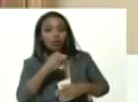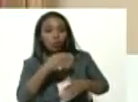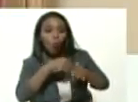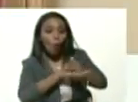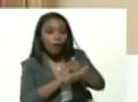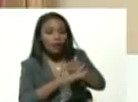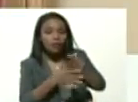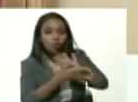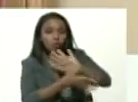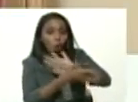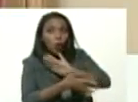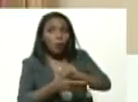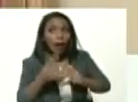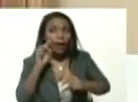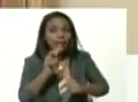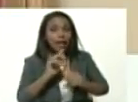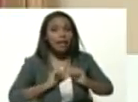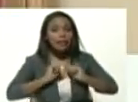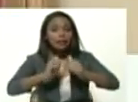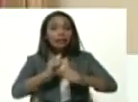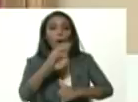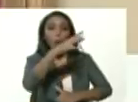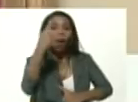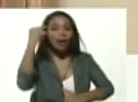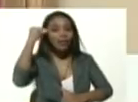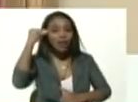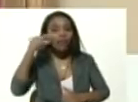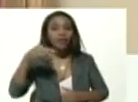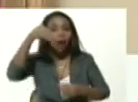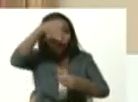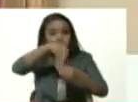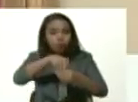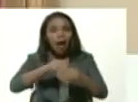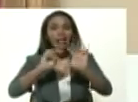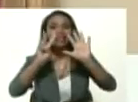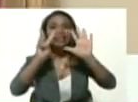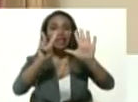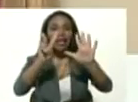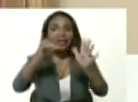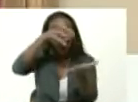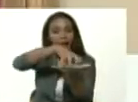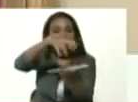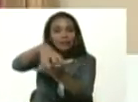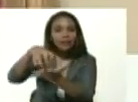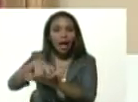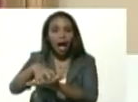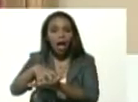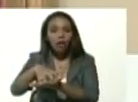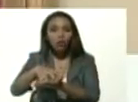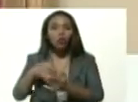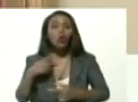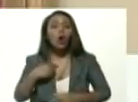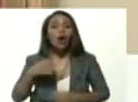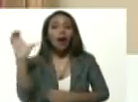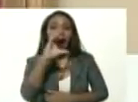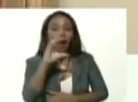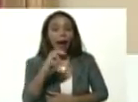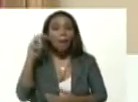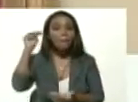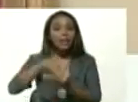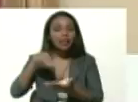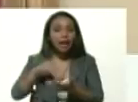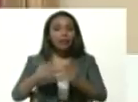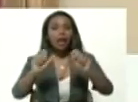de iniciar la cuarentena en 7 entidades federales: Caracas, Miranda, La